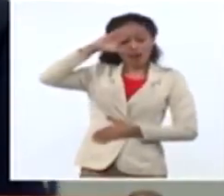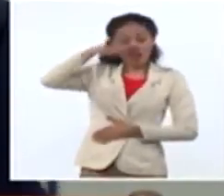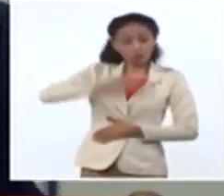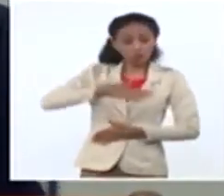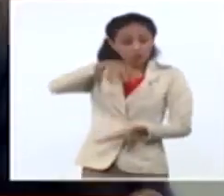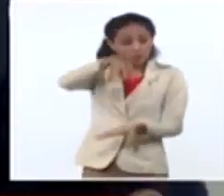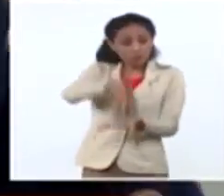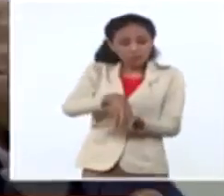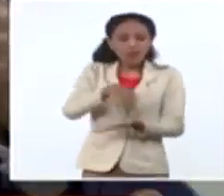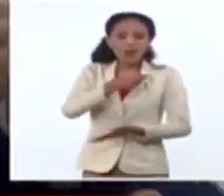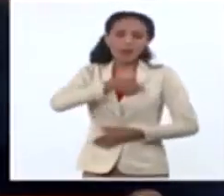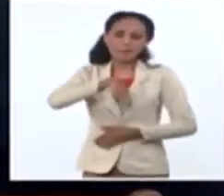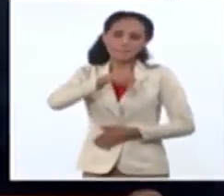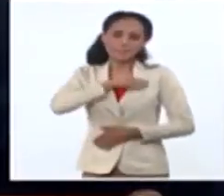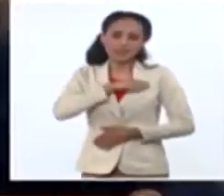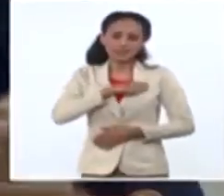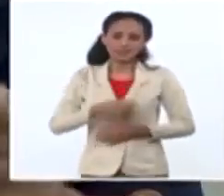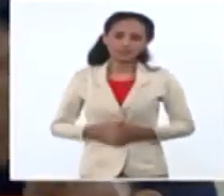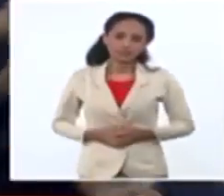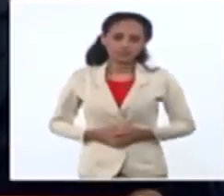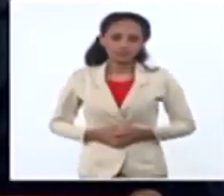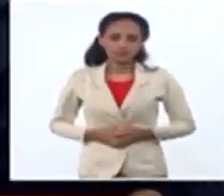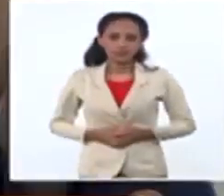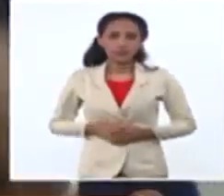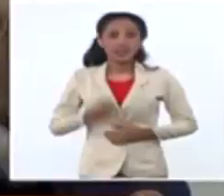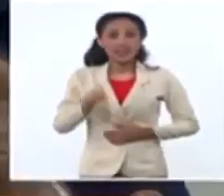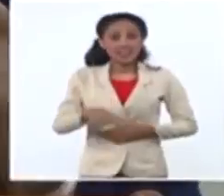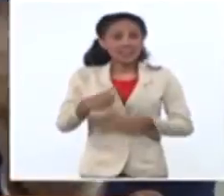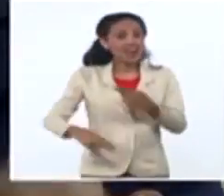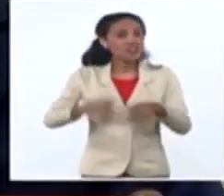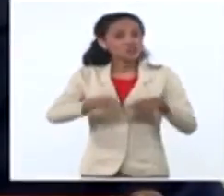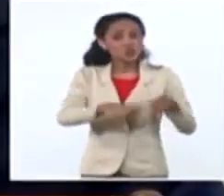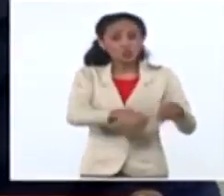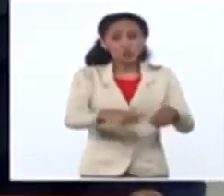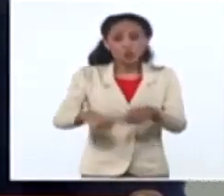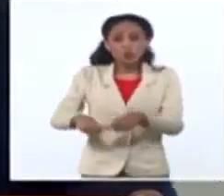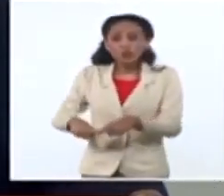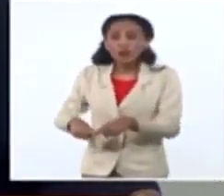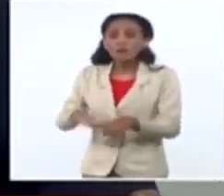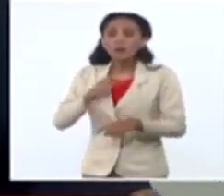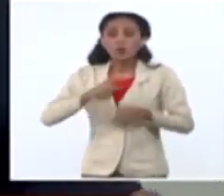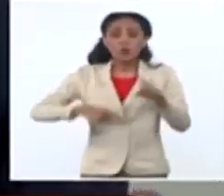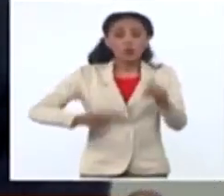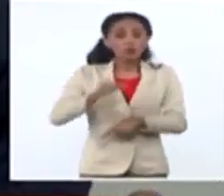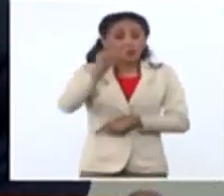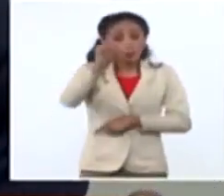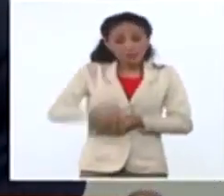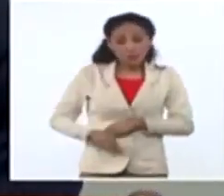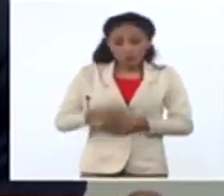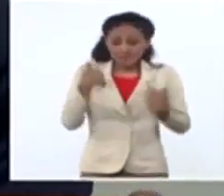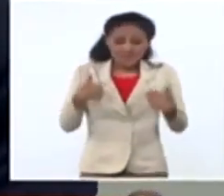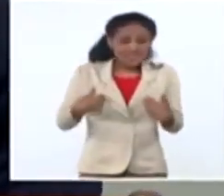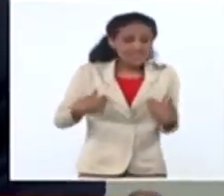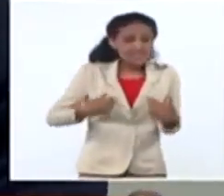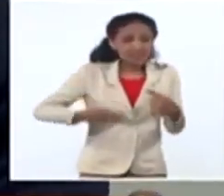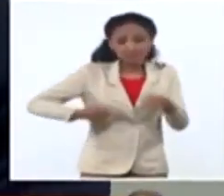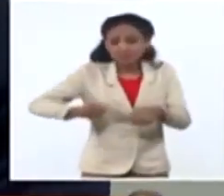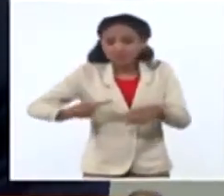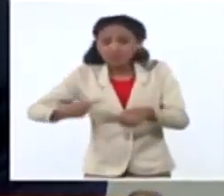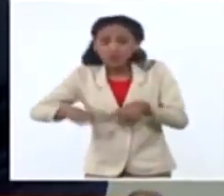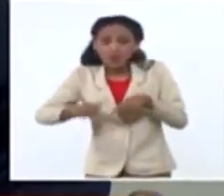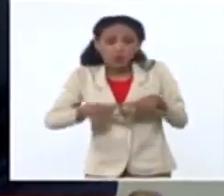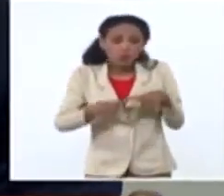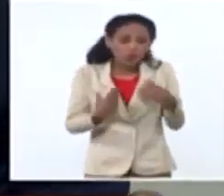España, con actos que rayan en la agresión física contra el personal